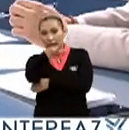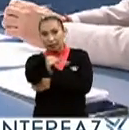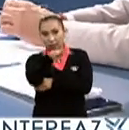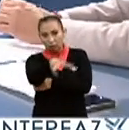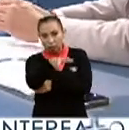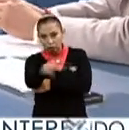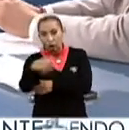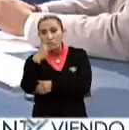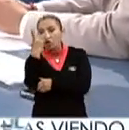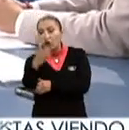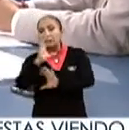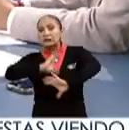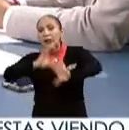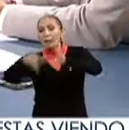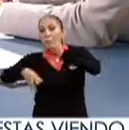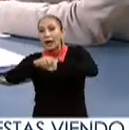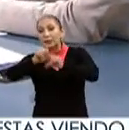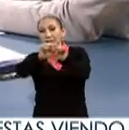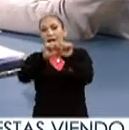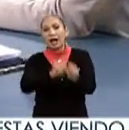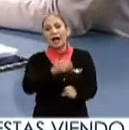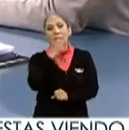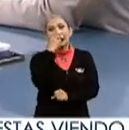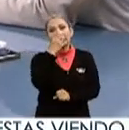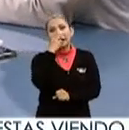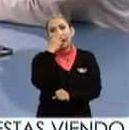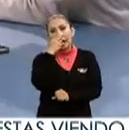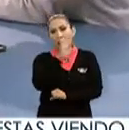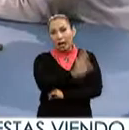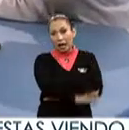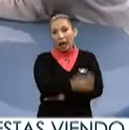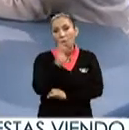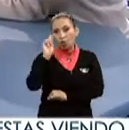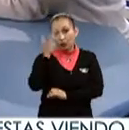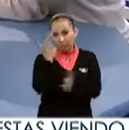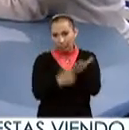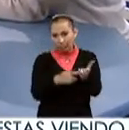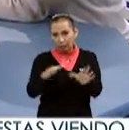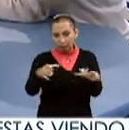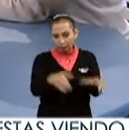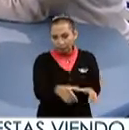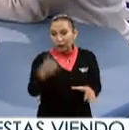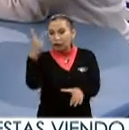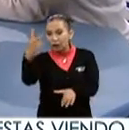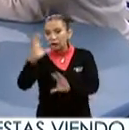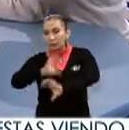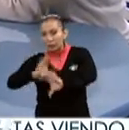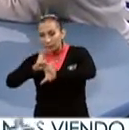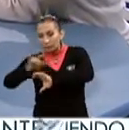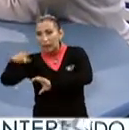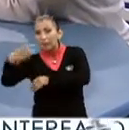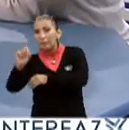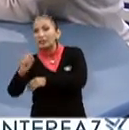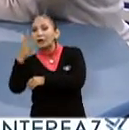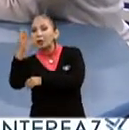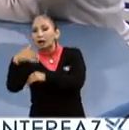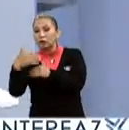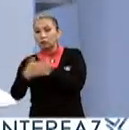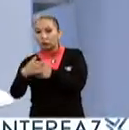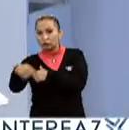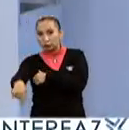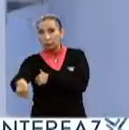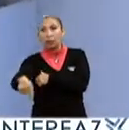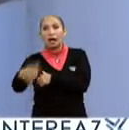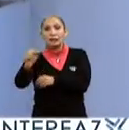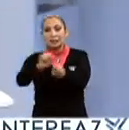18 a dar 2 conciertos más en la sala Nezahualcóyotl, en la UNAM, y 2 conciertos más el día 24